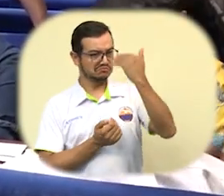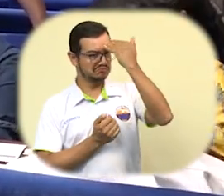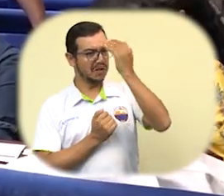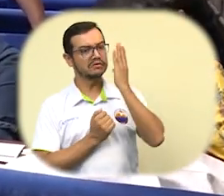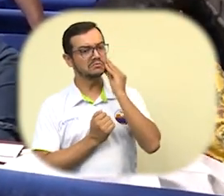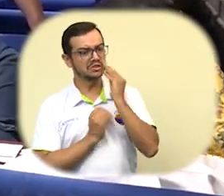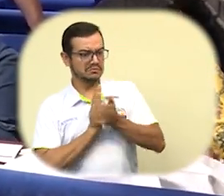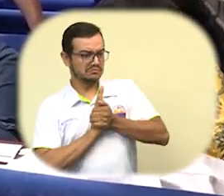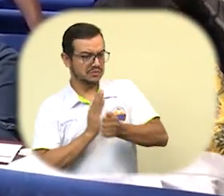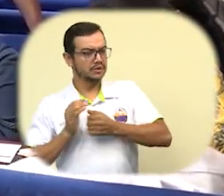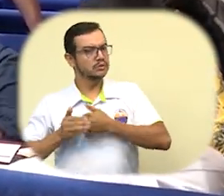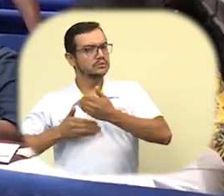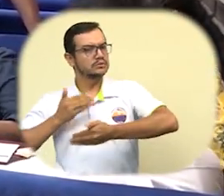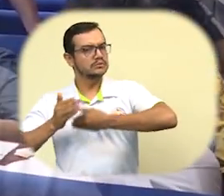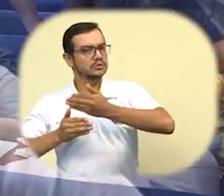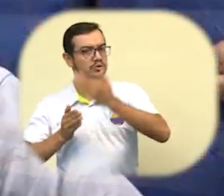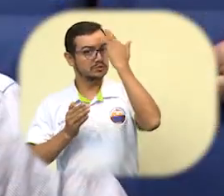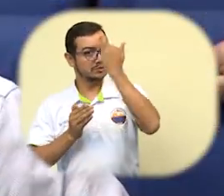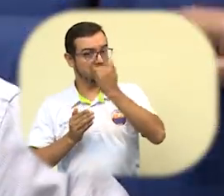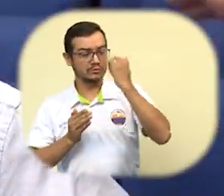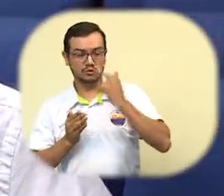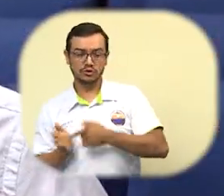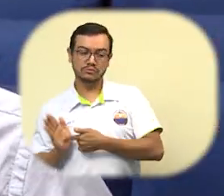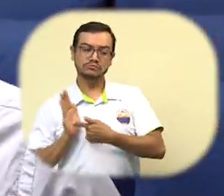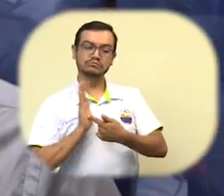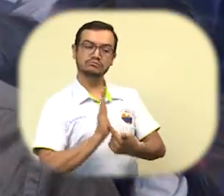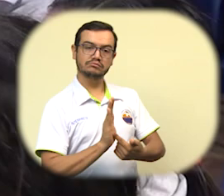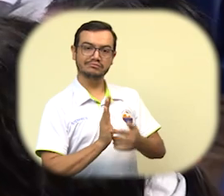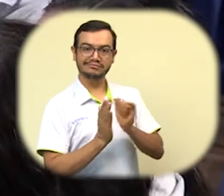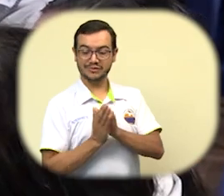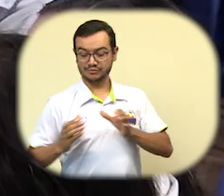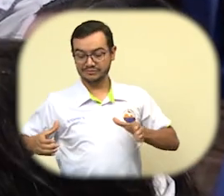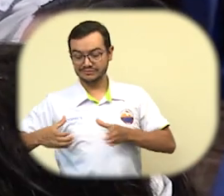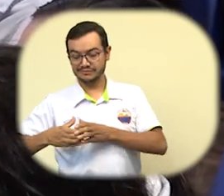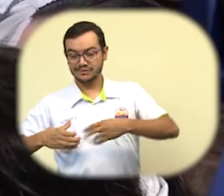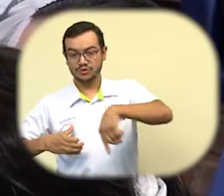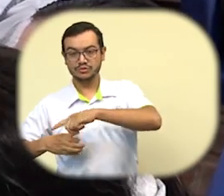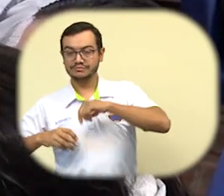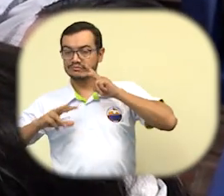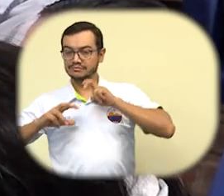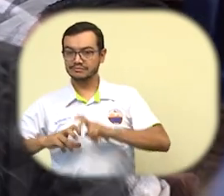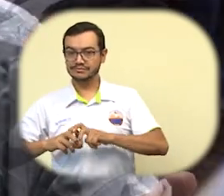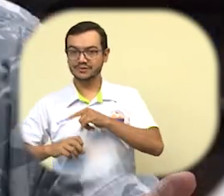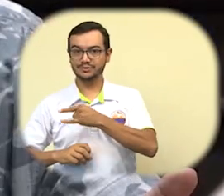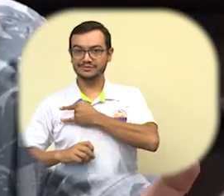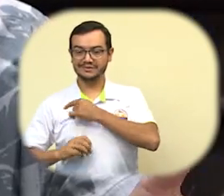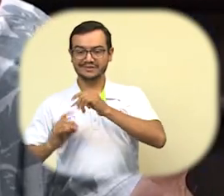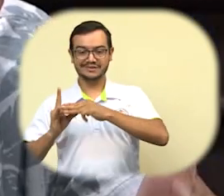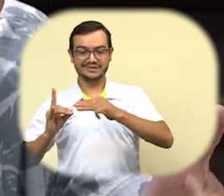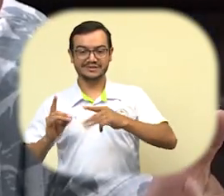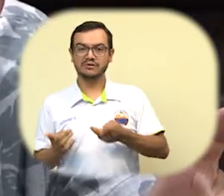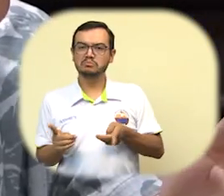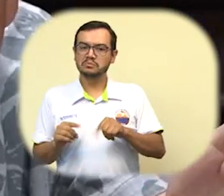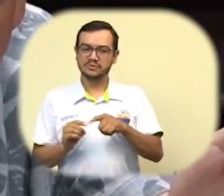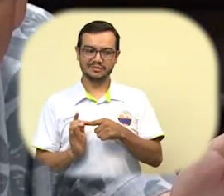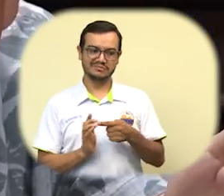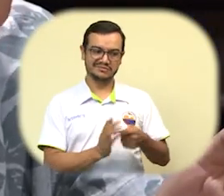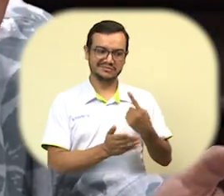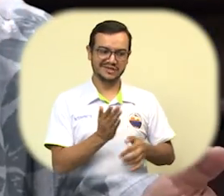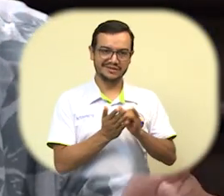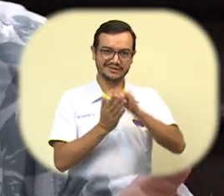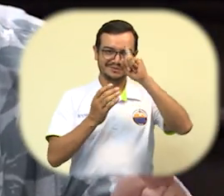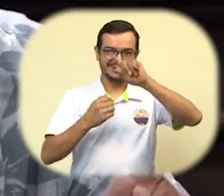conocimientos, procesos académicos y avances en investigaciones, los investigadores de Unimagdalena también abordaron en estas mesas de